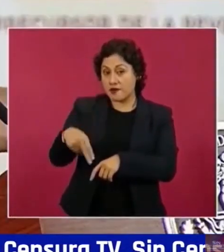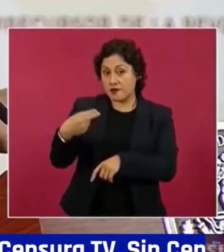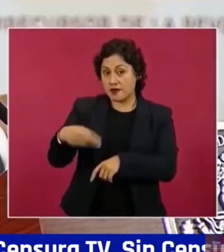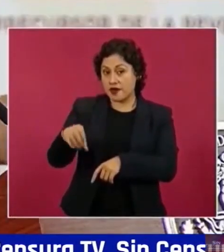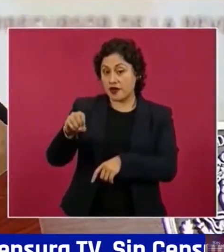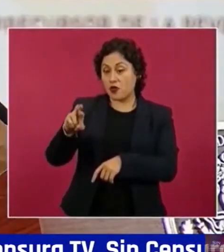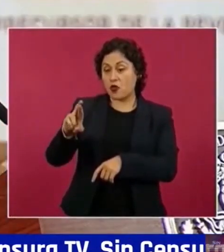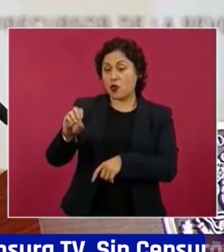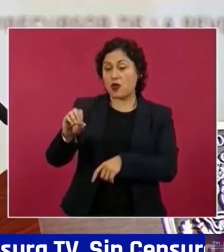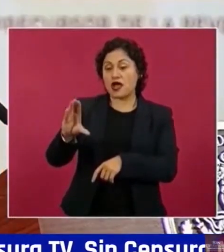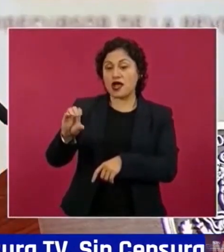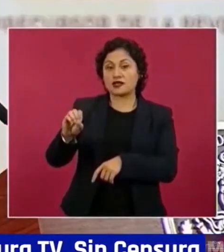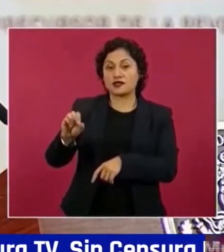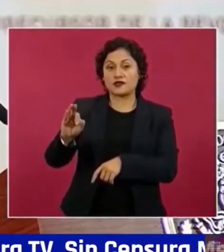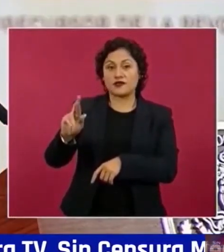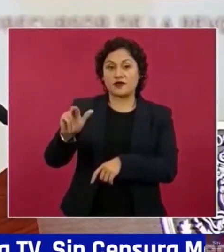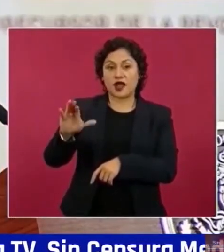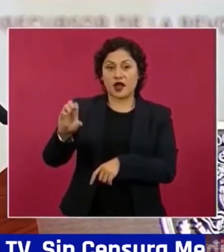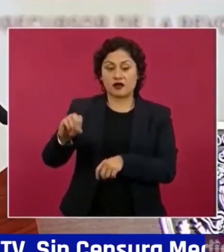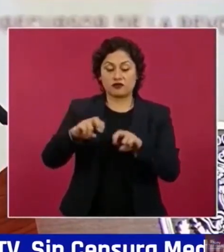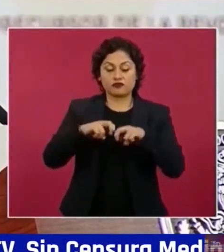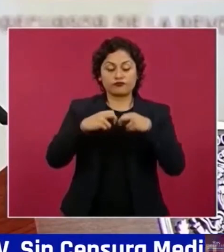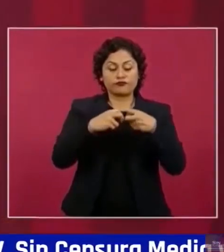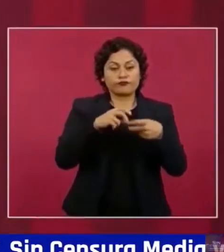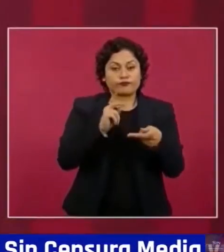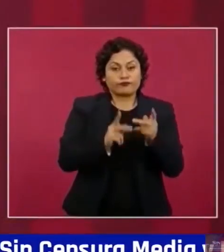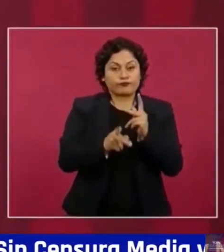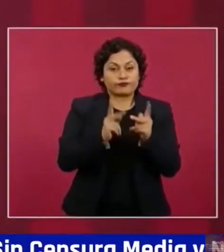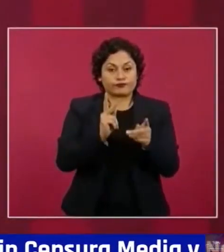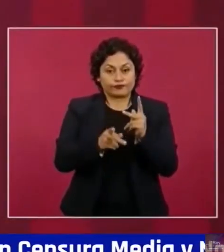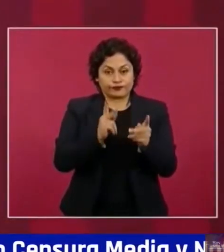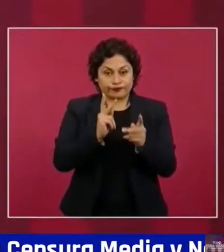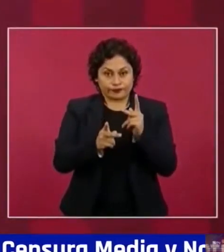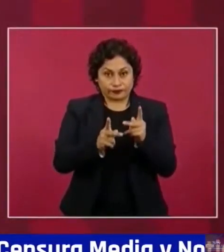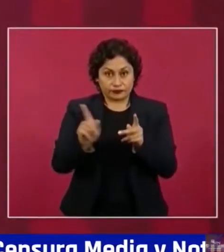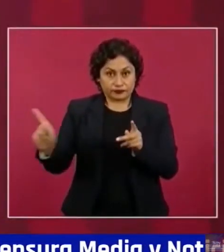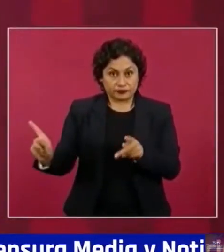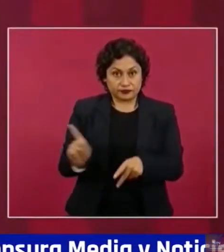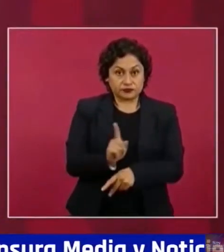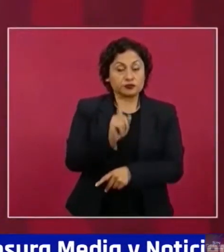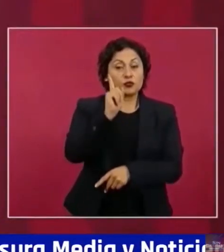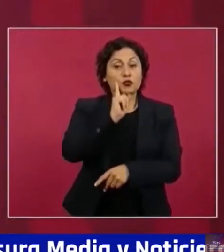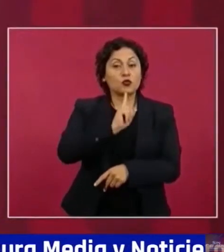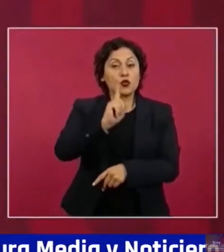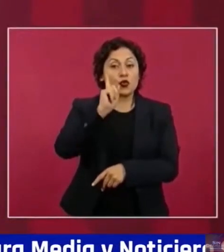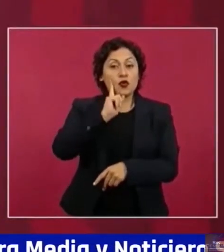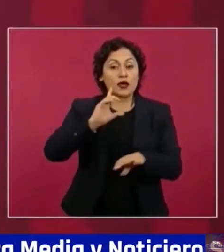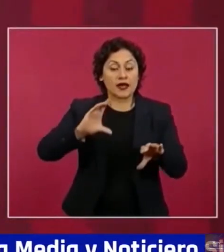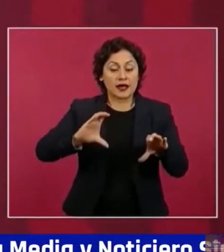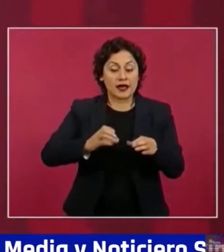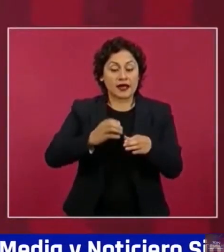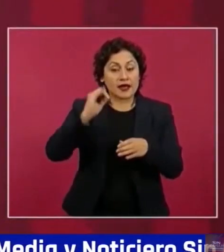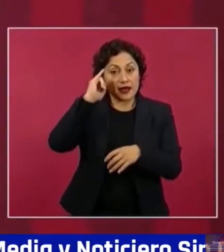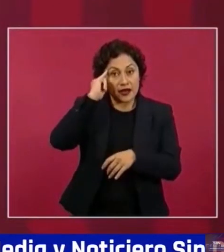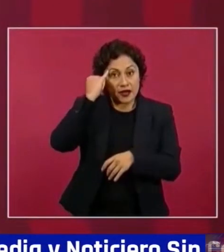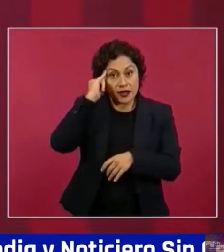y otros en una mesa, y estaba con ellos una mujer otomí,